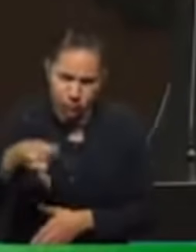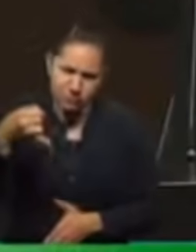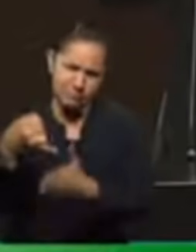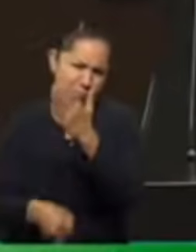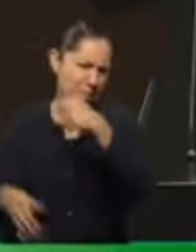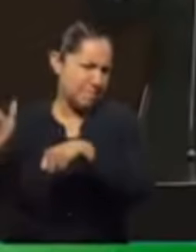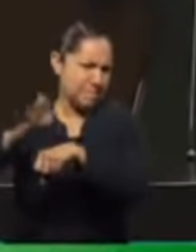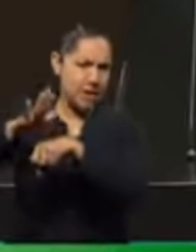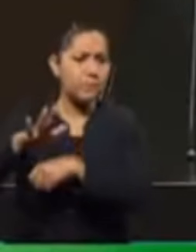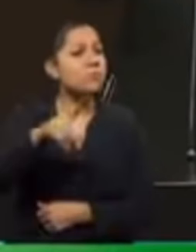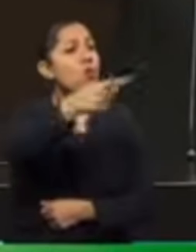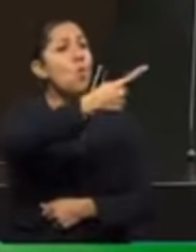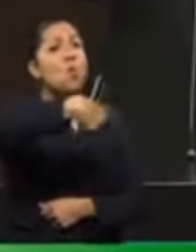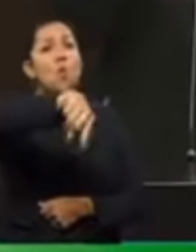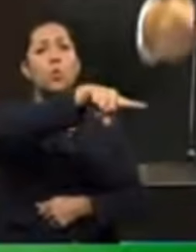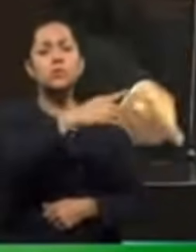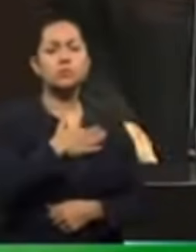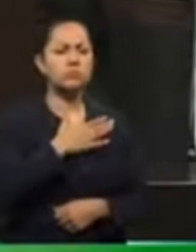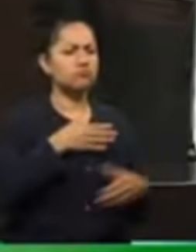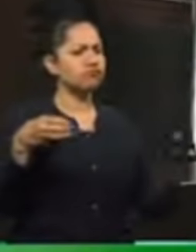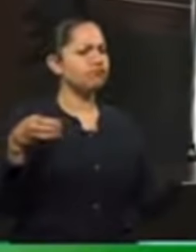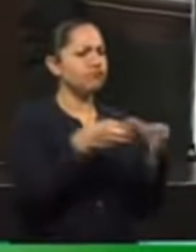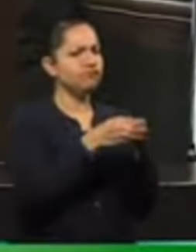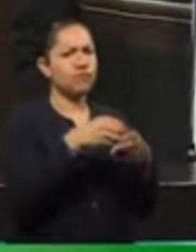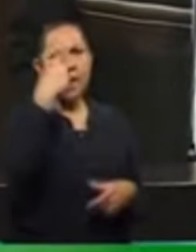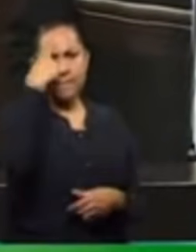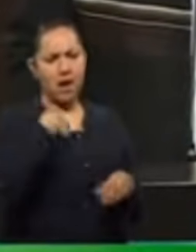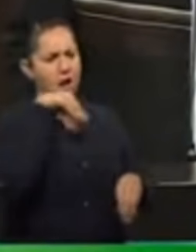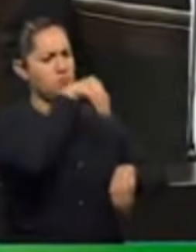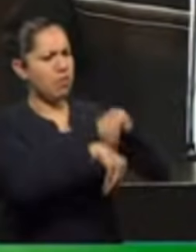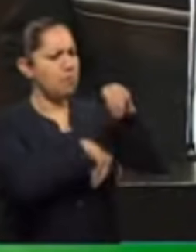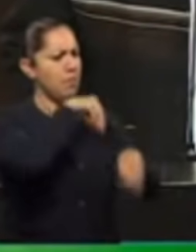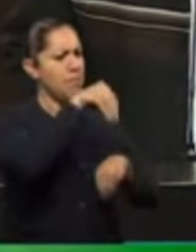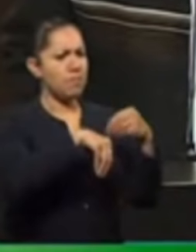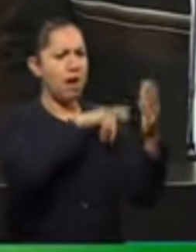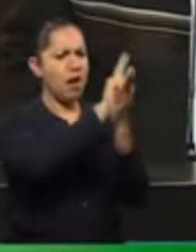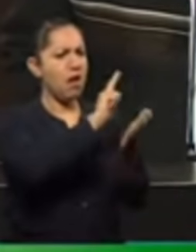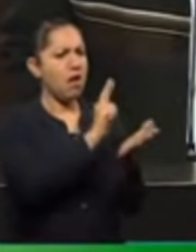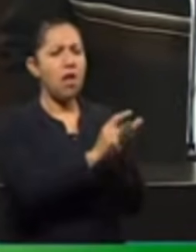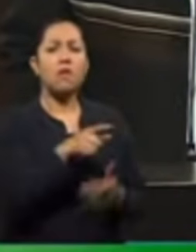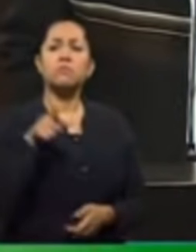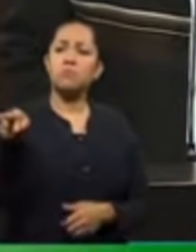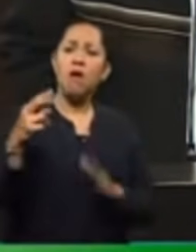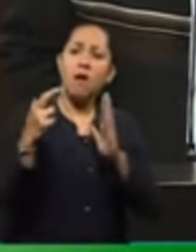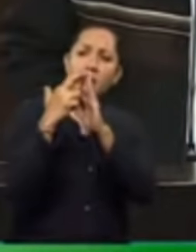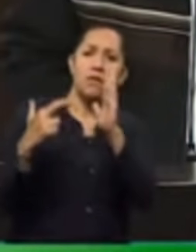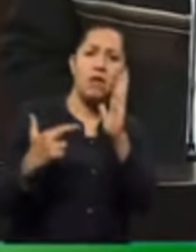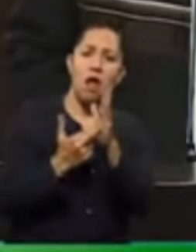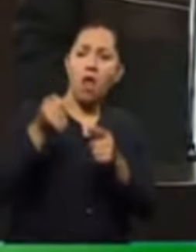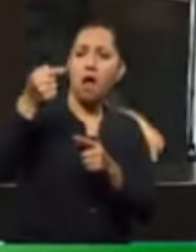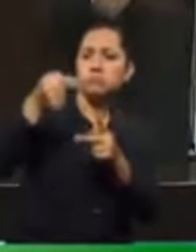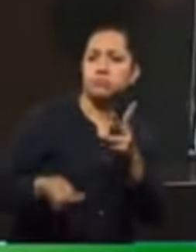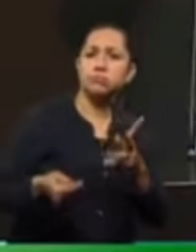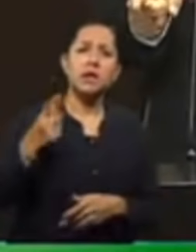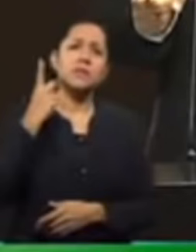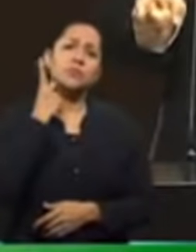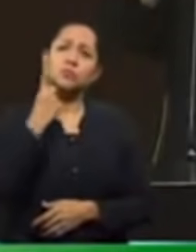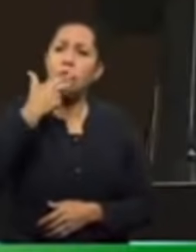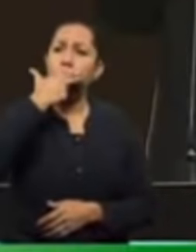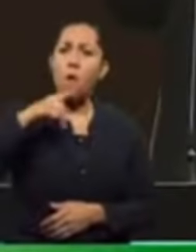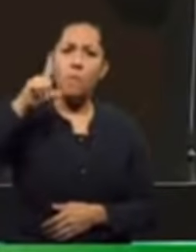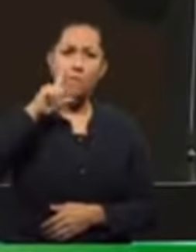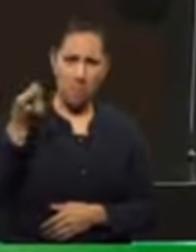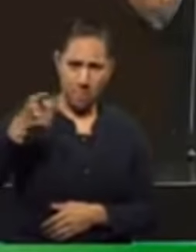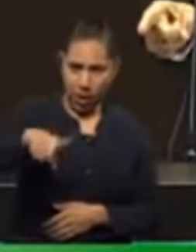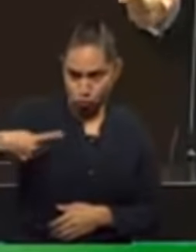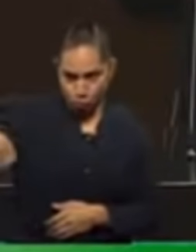y quieran imponernos reglas a los legisladores y legisladoras cuando buscamos la reelección. Le reclamo que